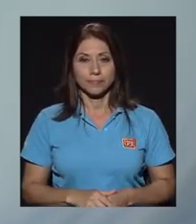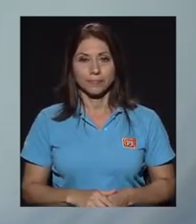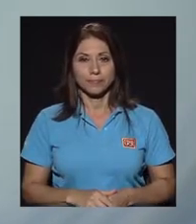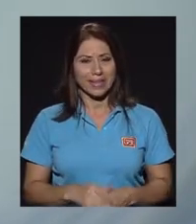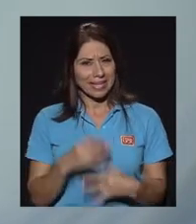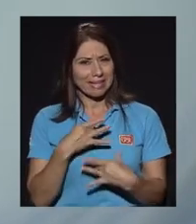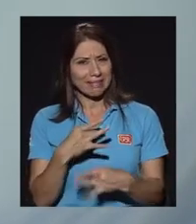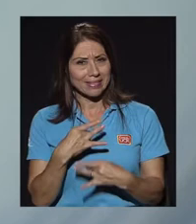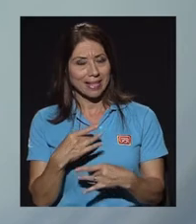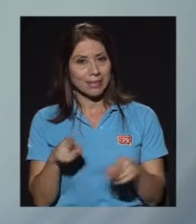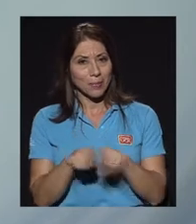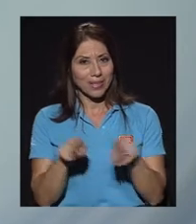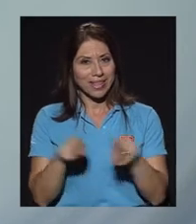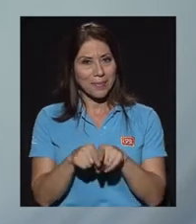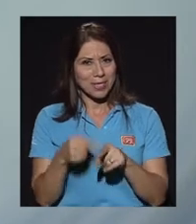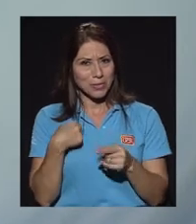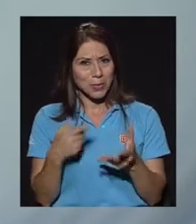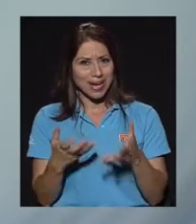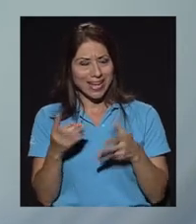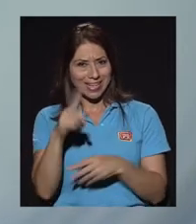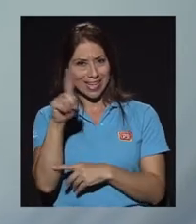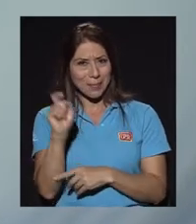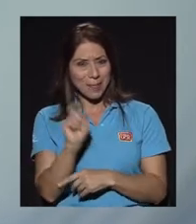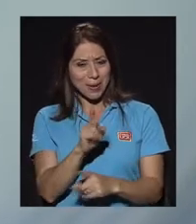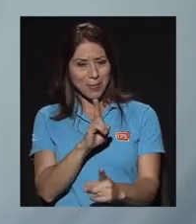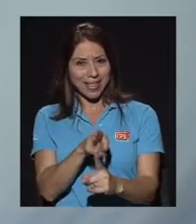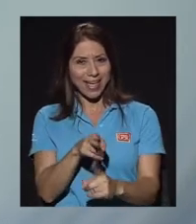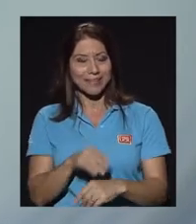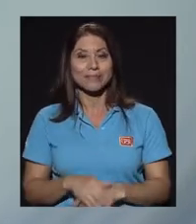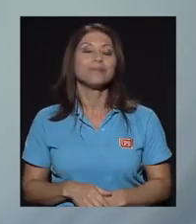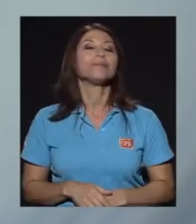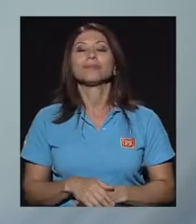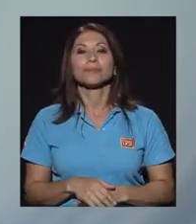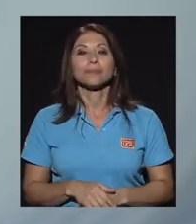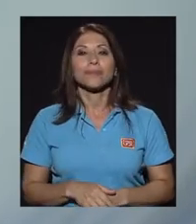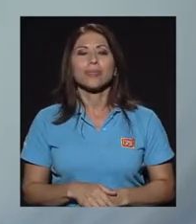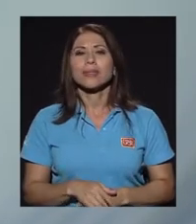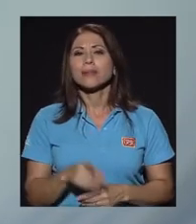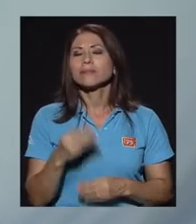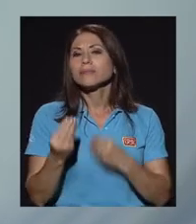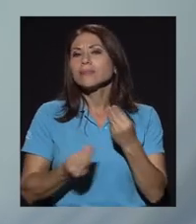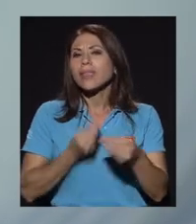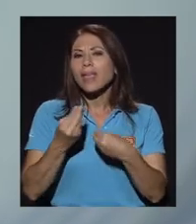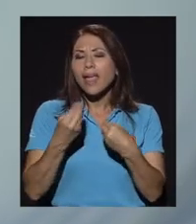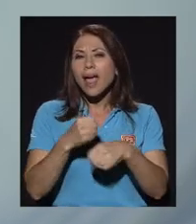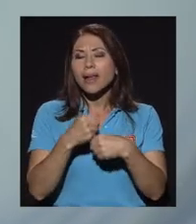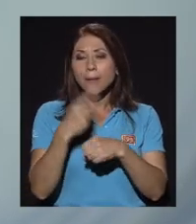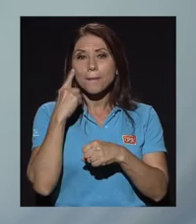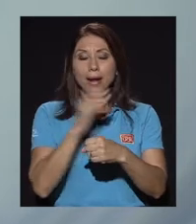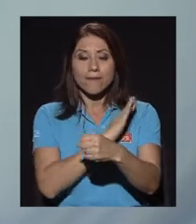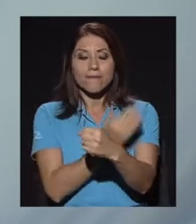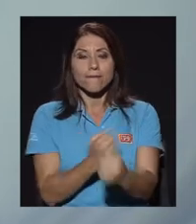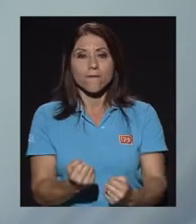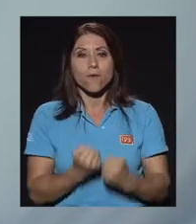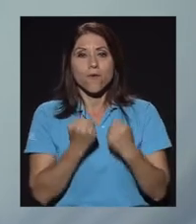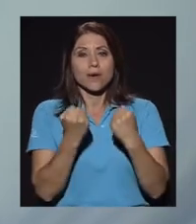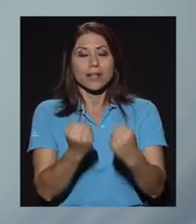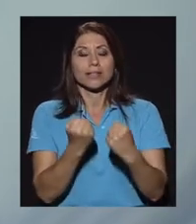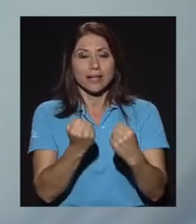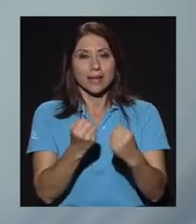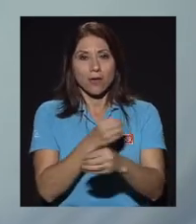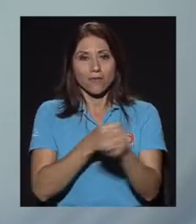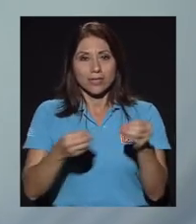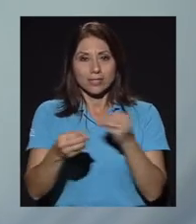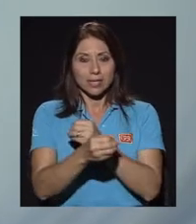Qué interesante, porque además esta pregunta yo la quería hacer. ¿Qué acciones realizarán para fortalecer la Oficina Municipal de la Mujer, OFIM?